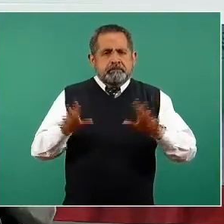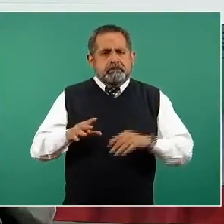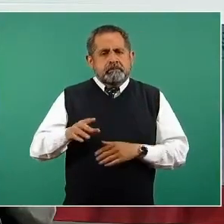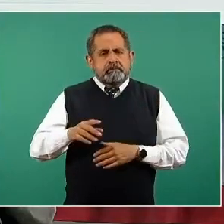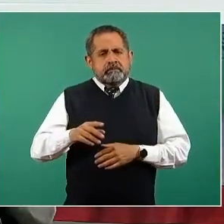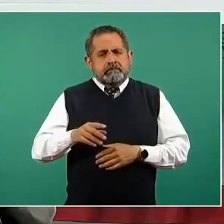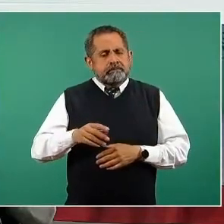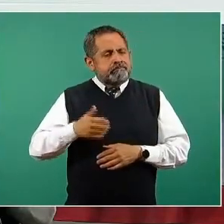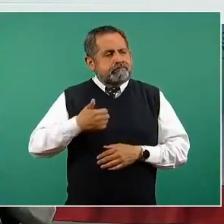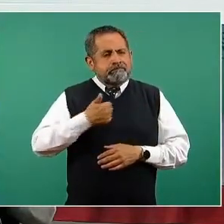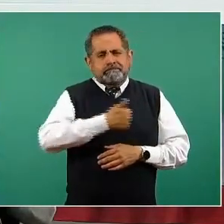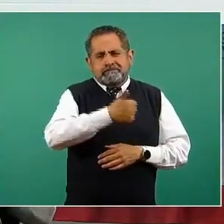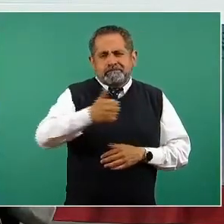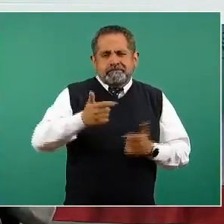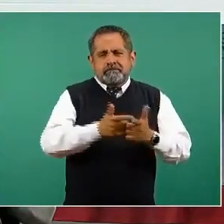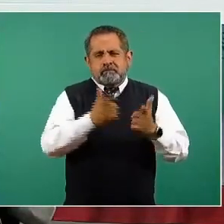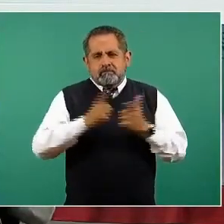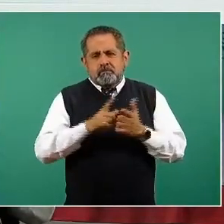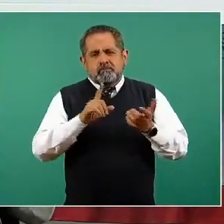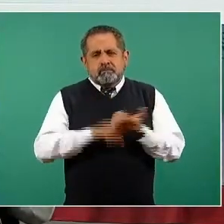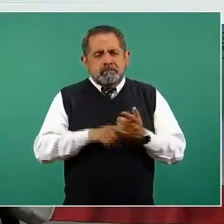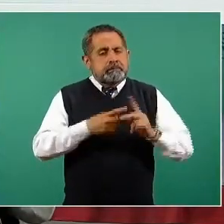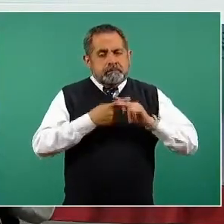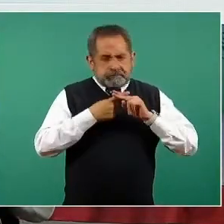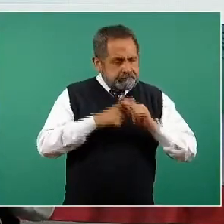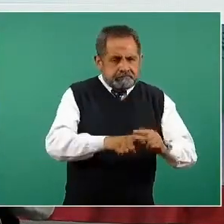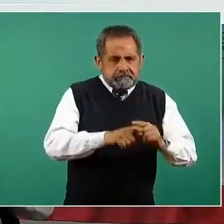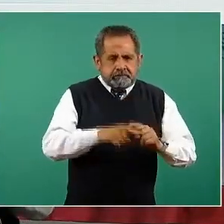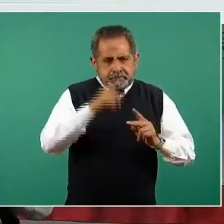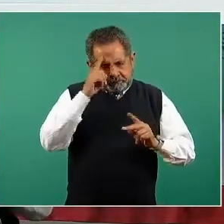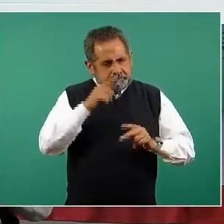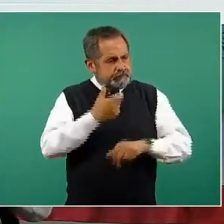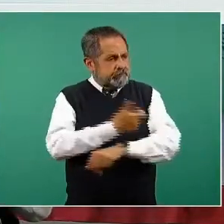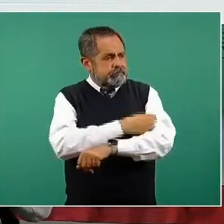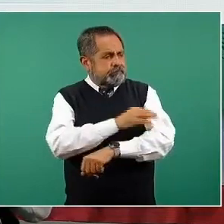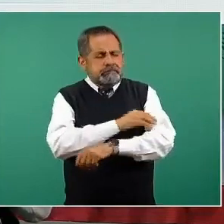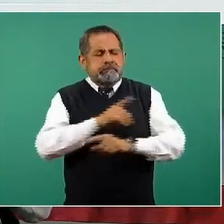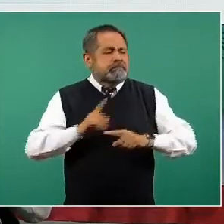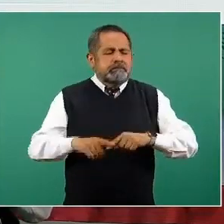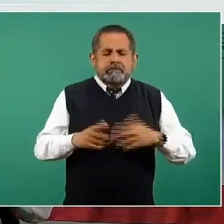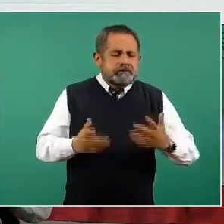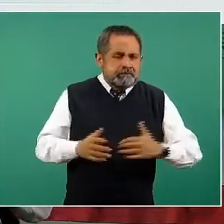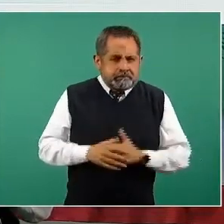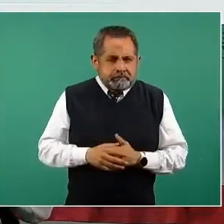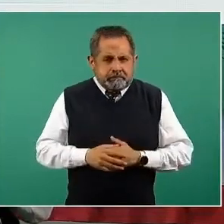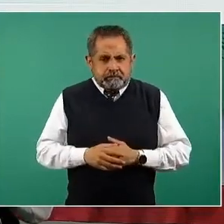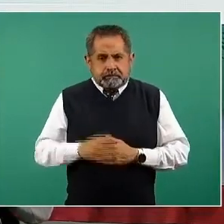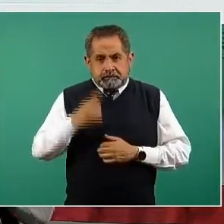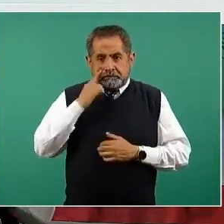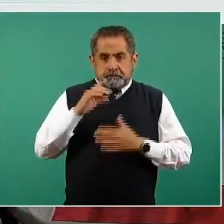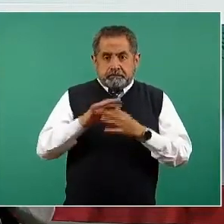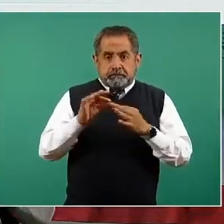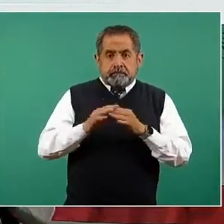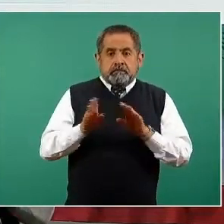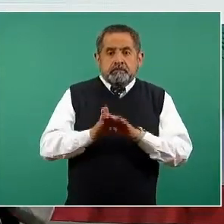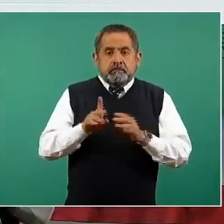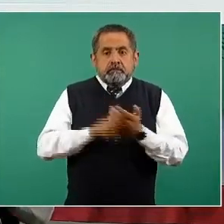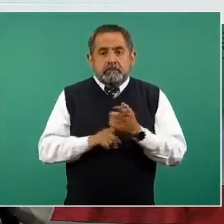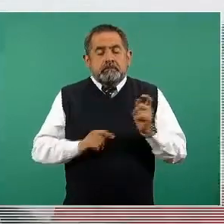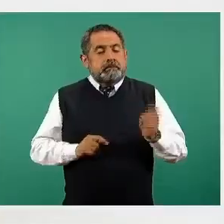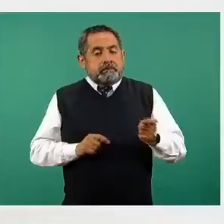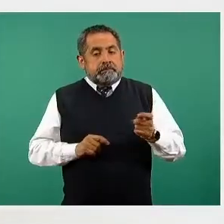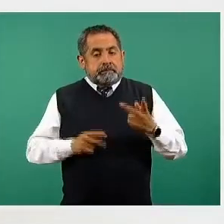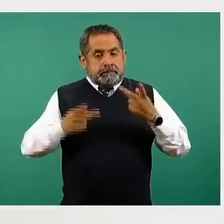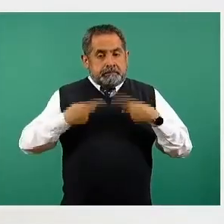de los grupos poblacionales en quienes se ha iniciado la vacunación, al menos de manera importante. Tenemos ya